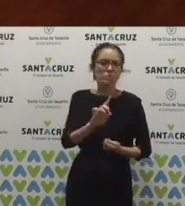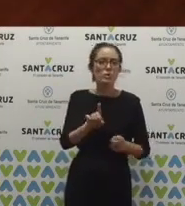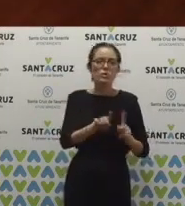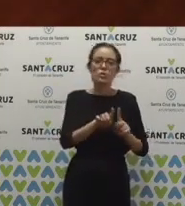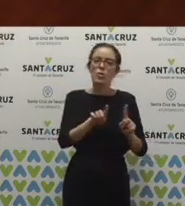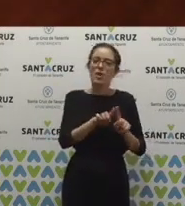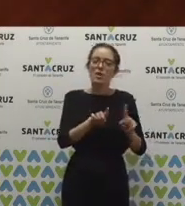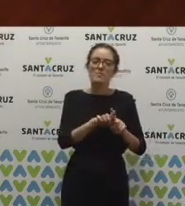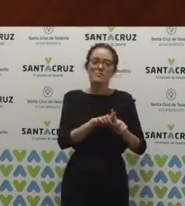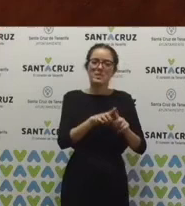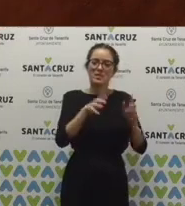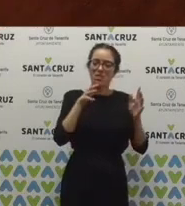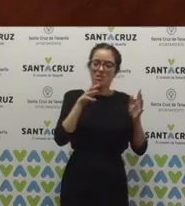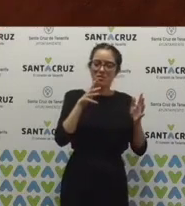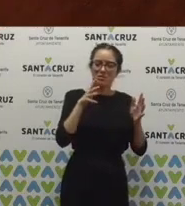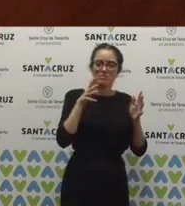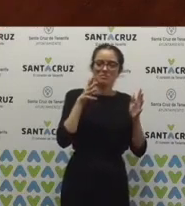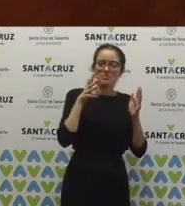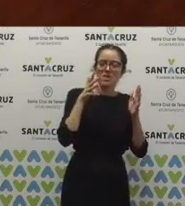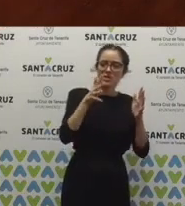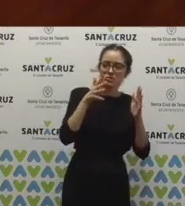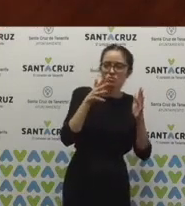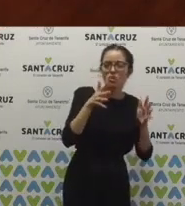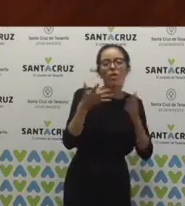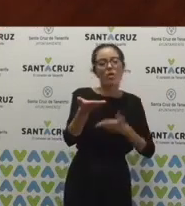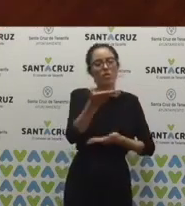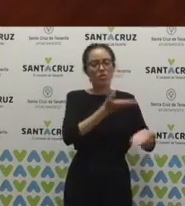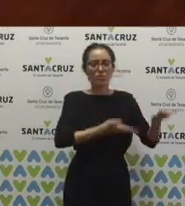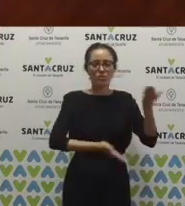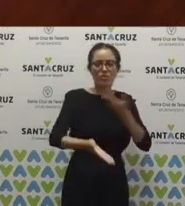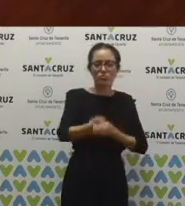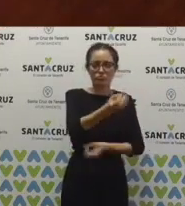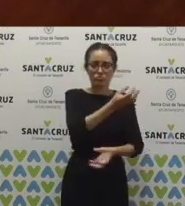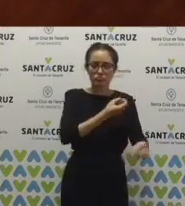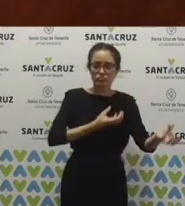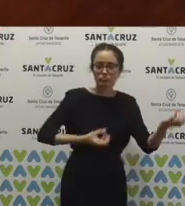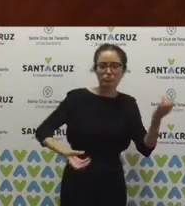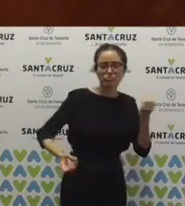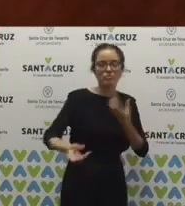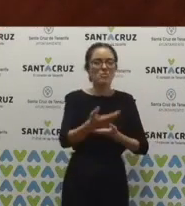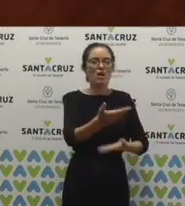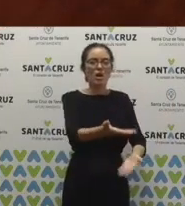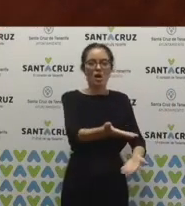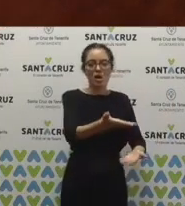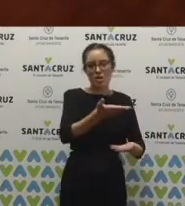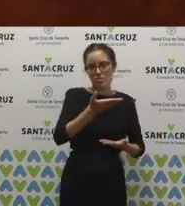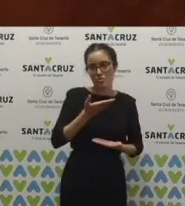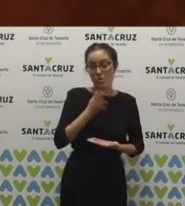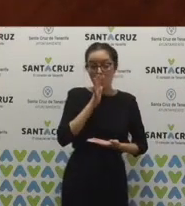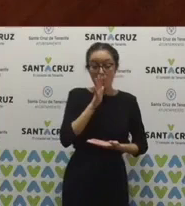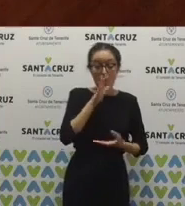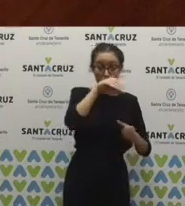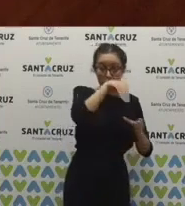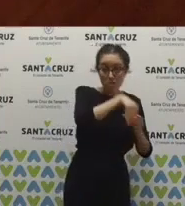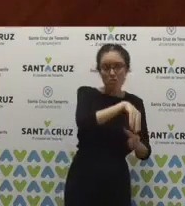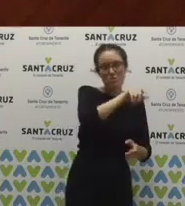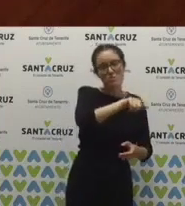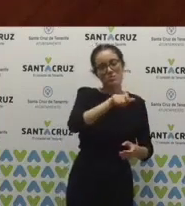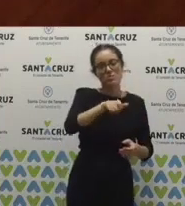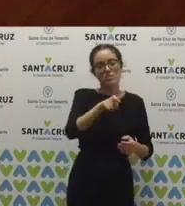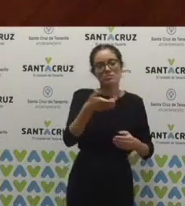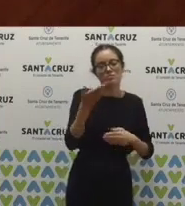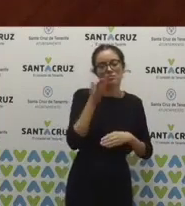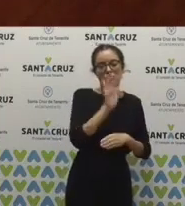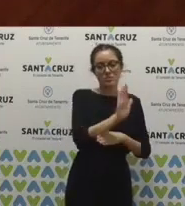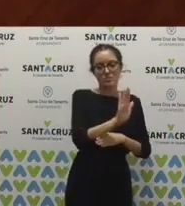aporten riqueza al debate político que tienen tenemos los registros legítimos representantes de la ciudadanía que somos los que nos presentamos a las